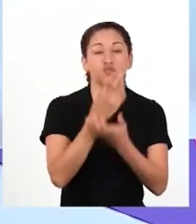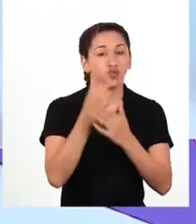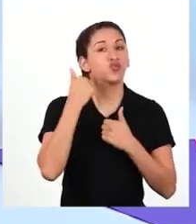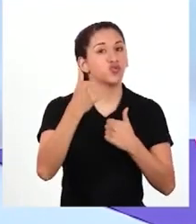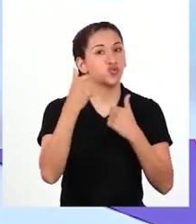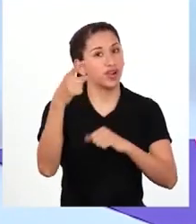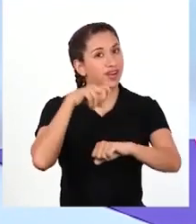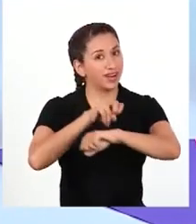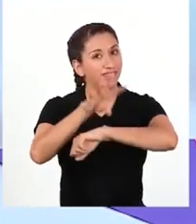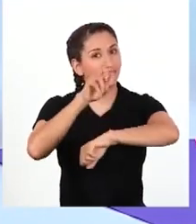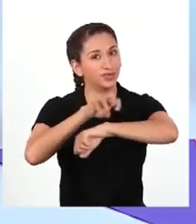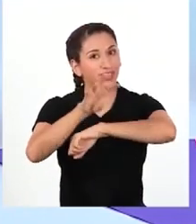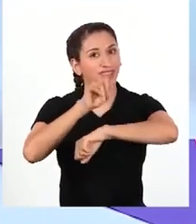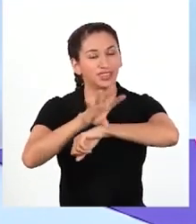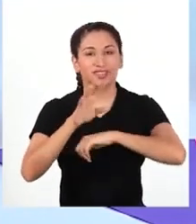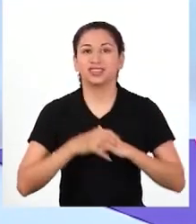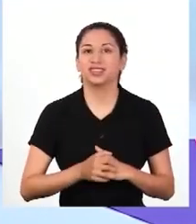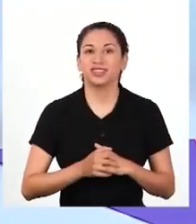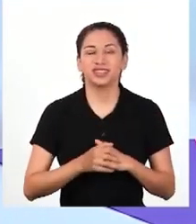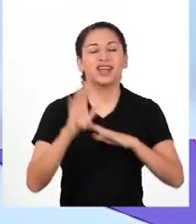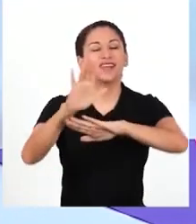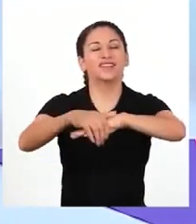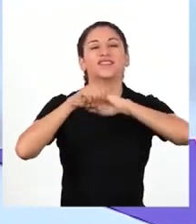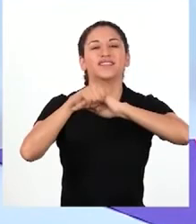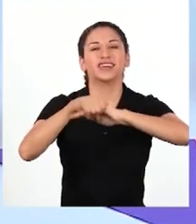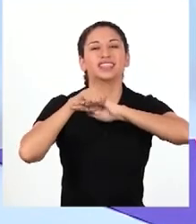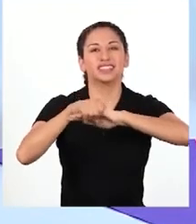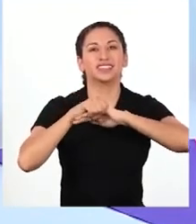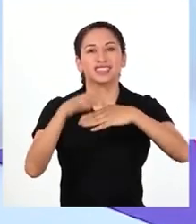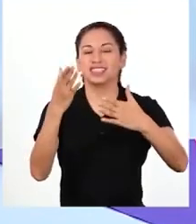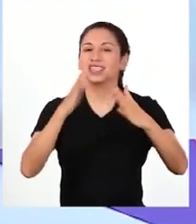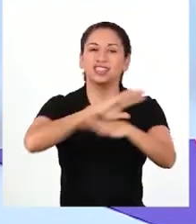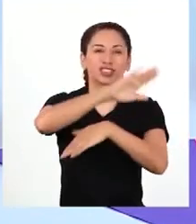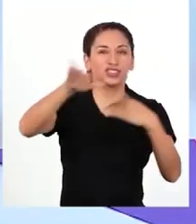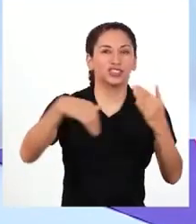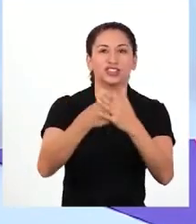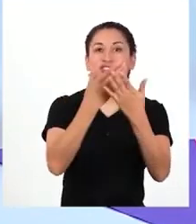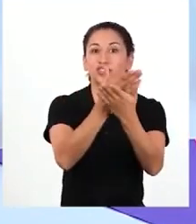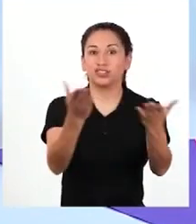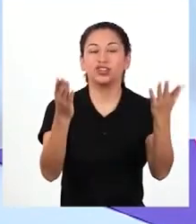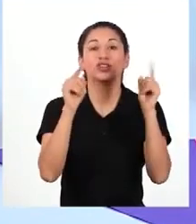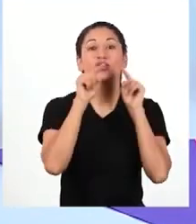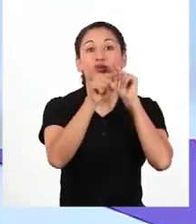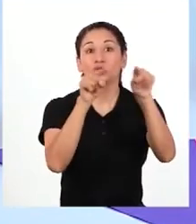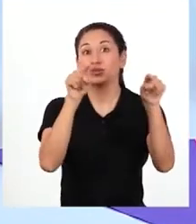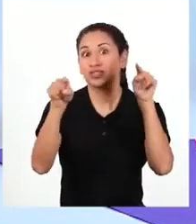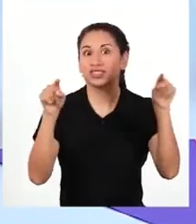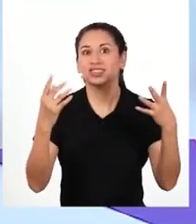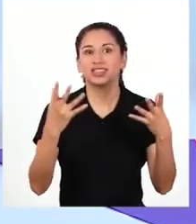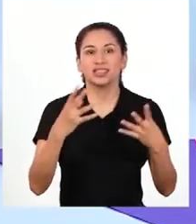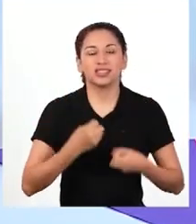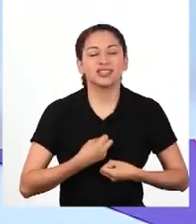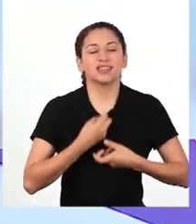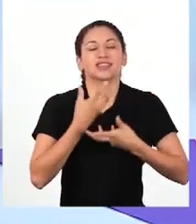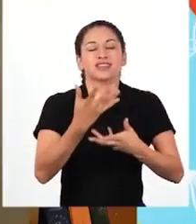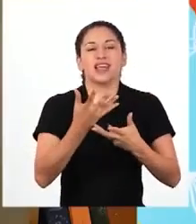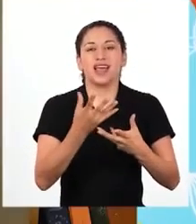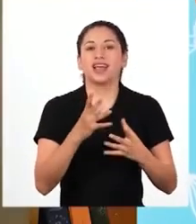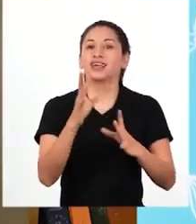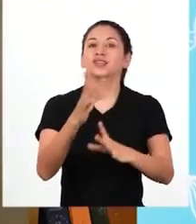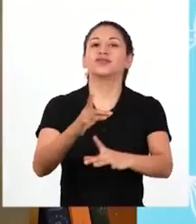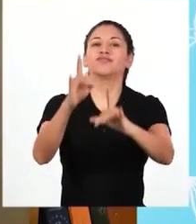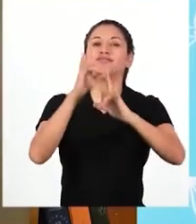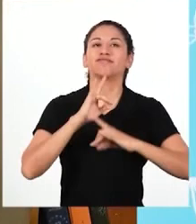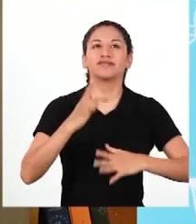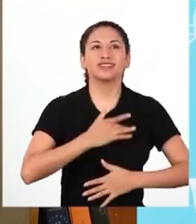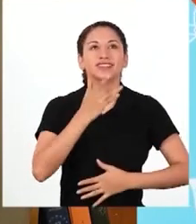recomendaciones. Felicitaciones a todas y todos ustedes. Qué inspiradores han sido sus discursos.